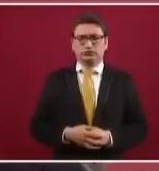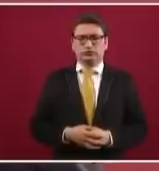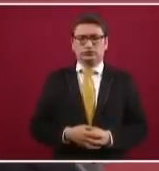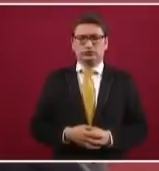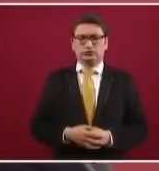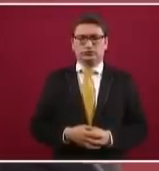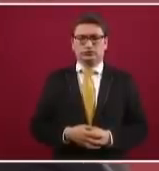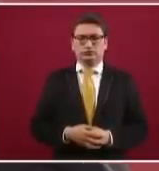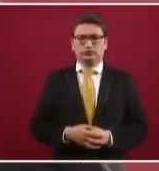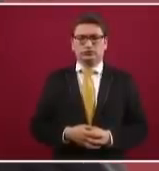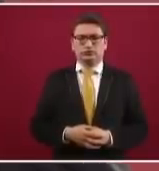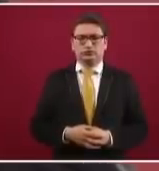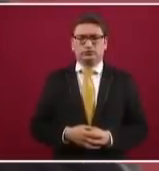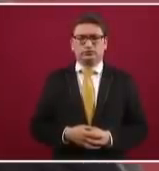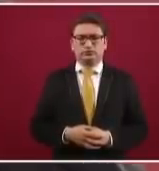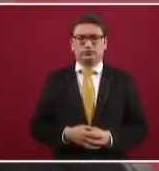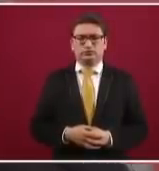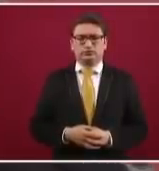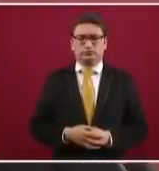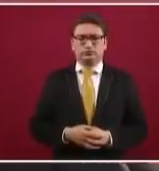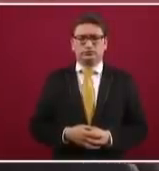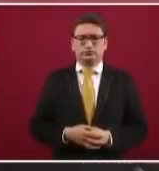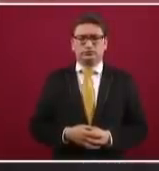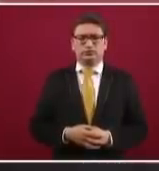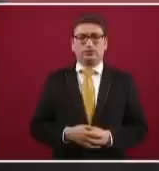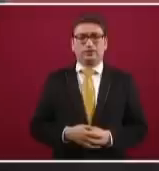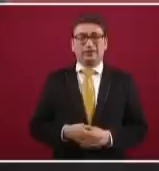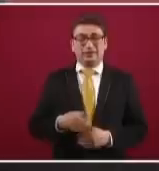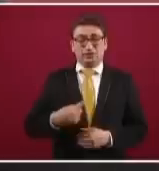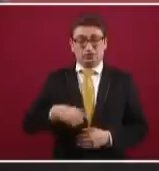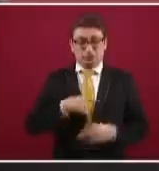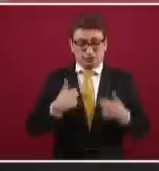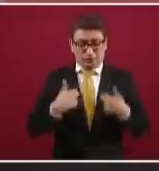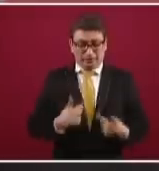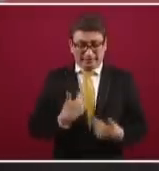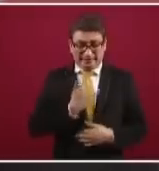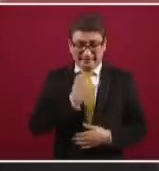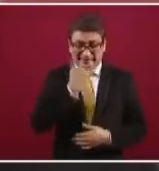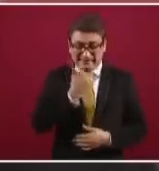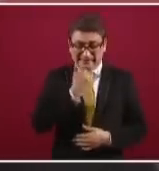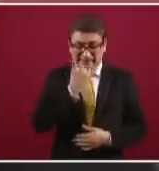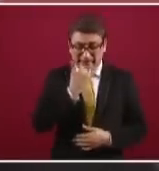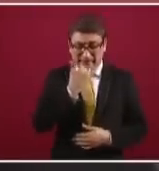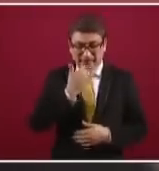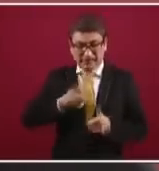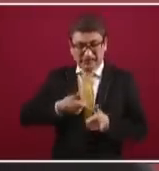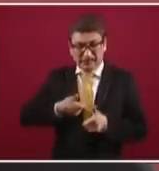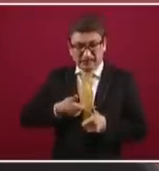mantenernos en el error, ¿no?